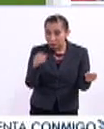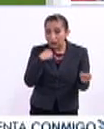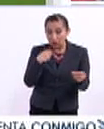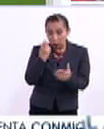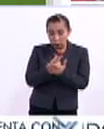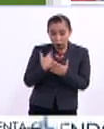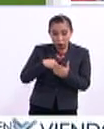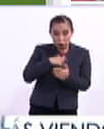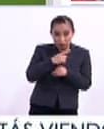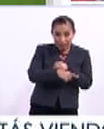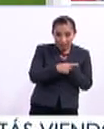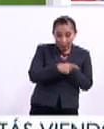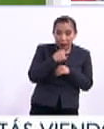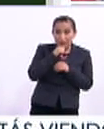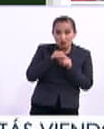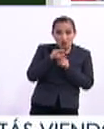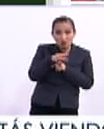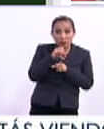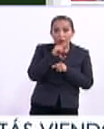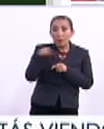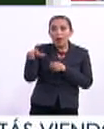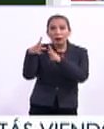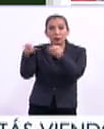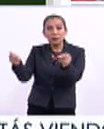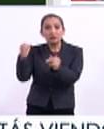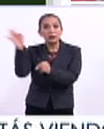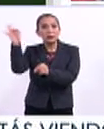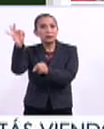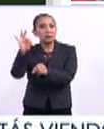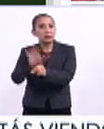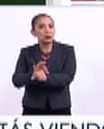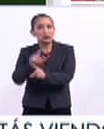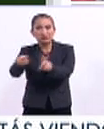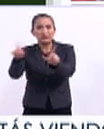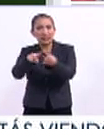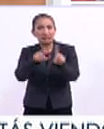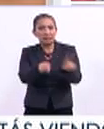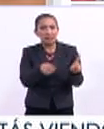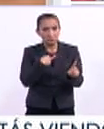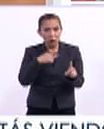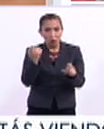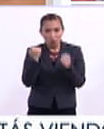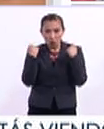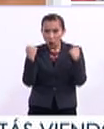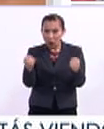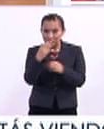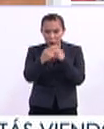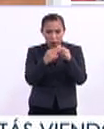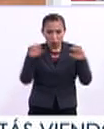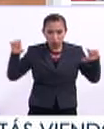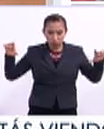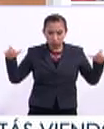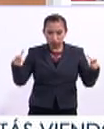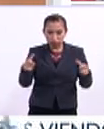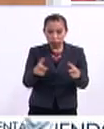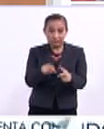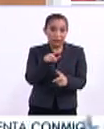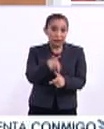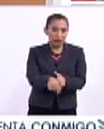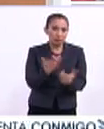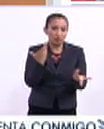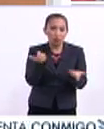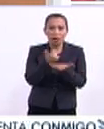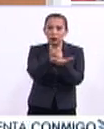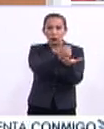somos nosotros los afectados, ¿no? O sea, sí, claro. Están desapareciendo los insectos, pero brutalmente a nivel global, y pues esa es la base de las